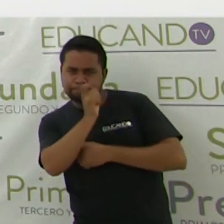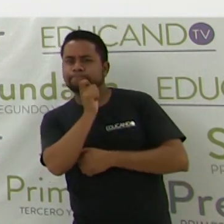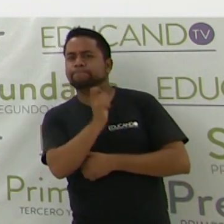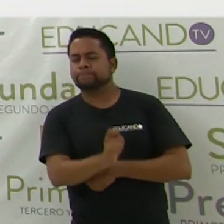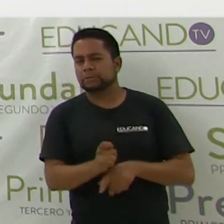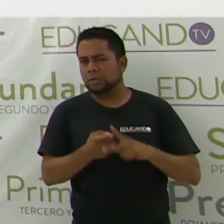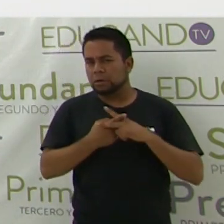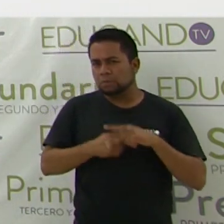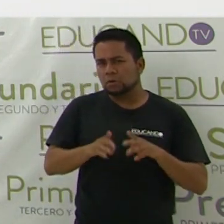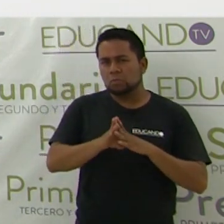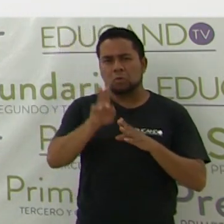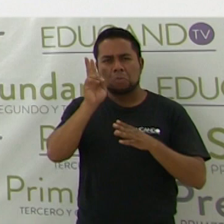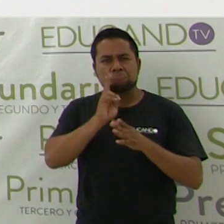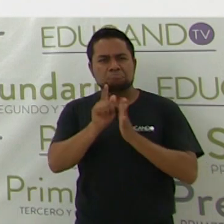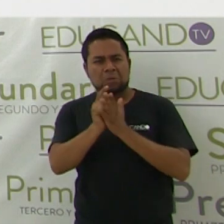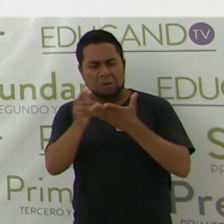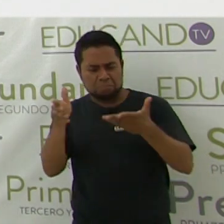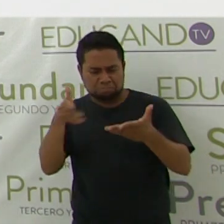Explorar el libro.